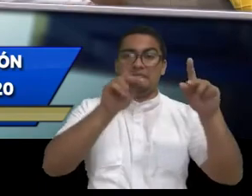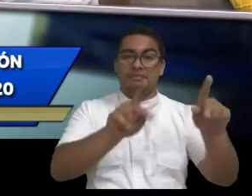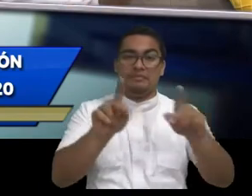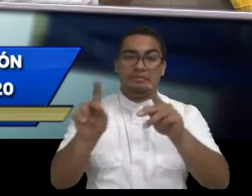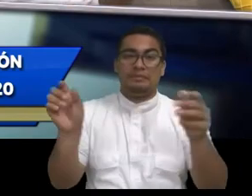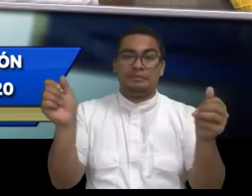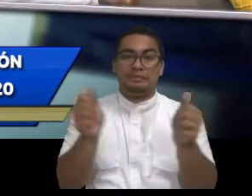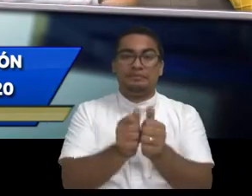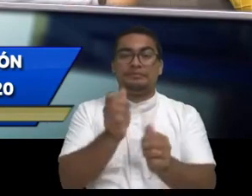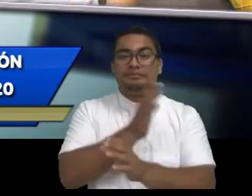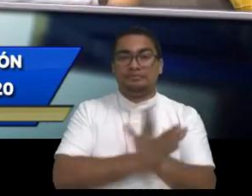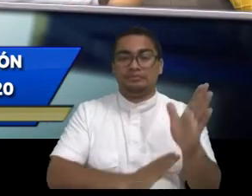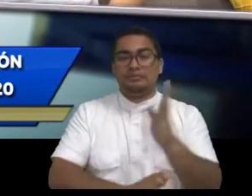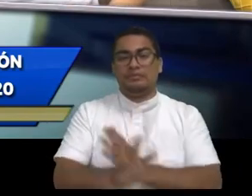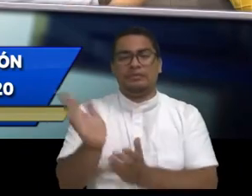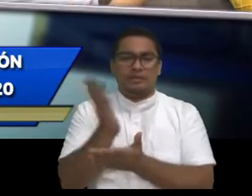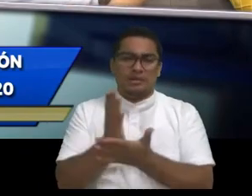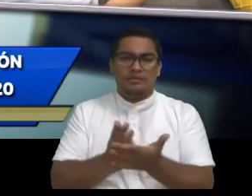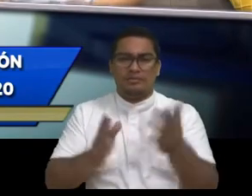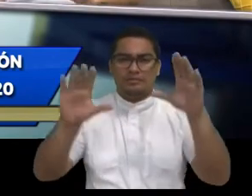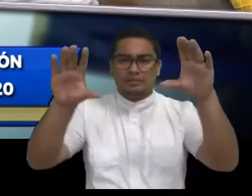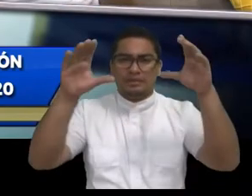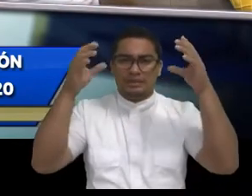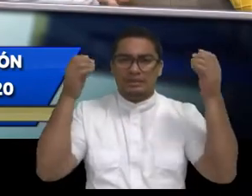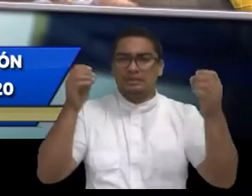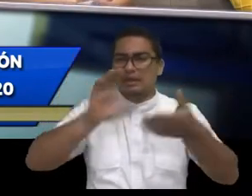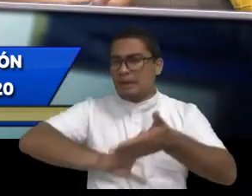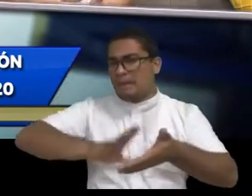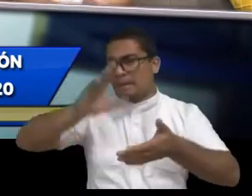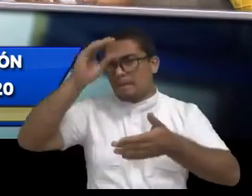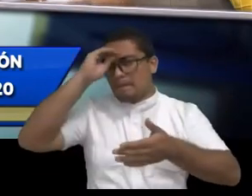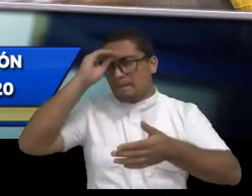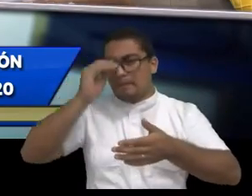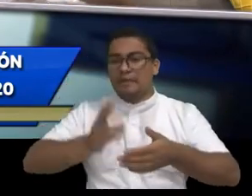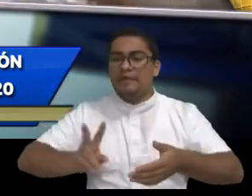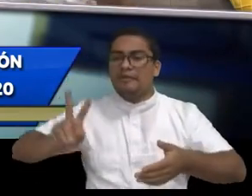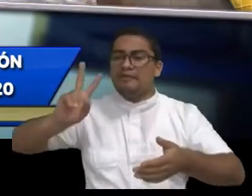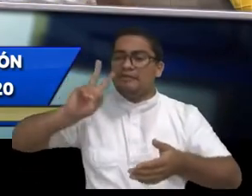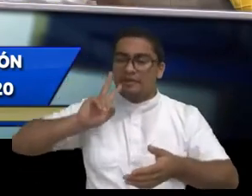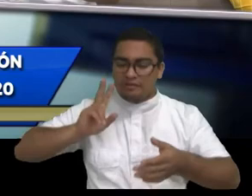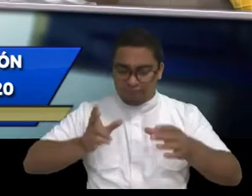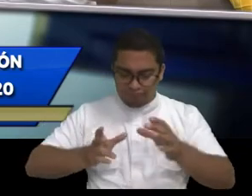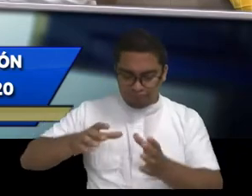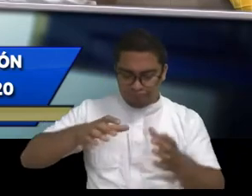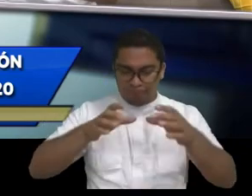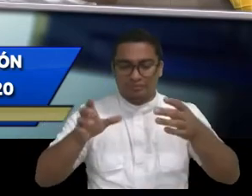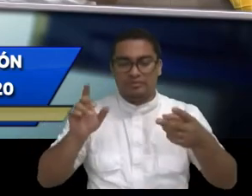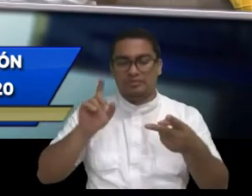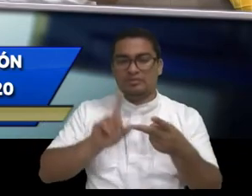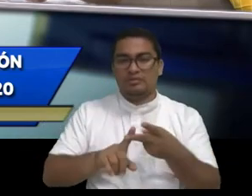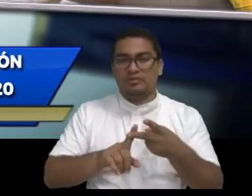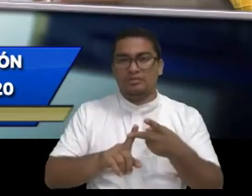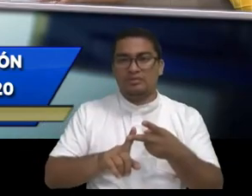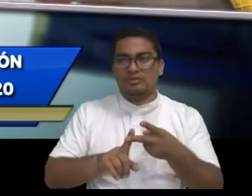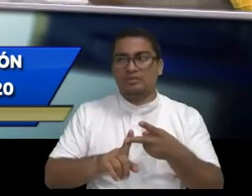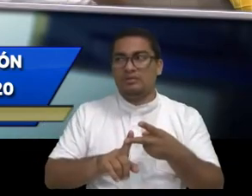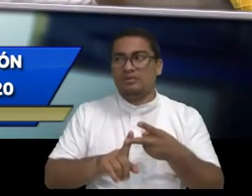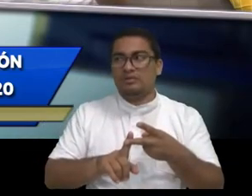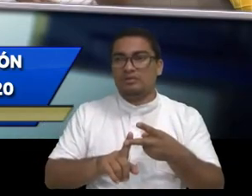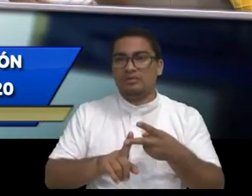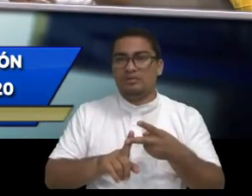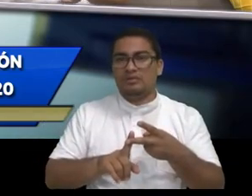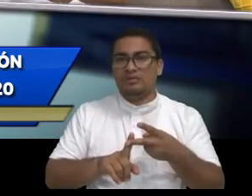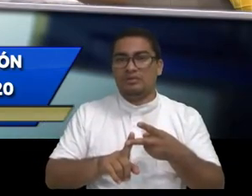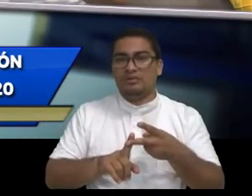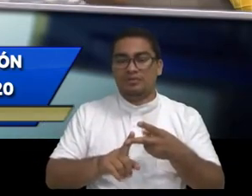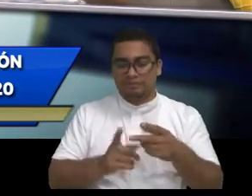algunos cursos de capacitación por ejemplo elaboración de vino elaboración de confección de algún tipo de artículos verdad hablamos